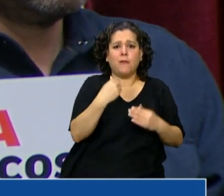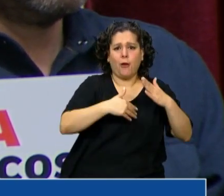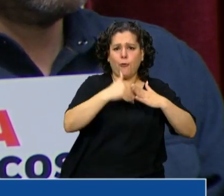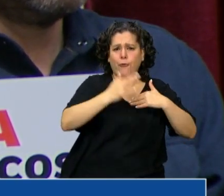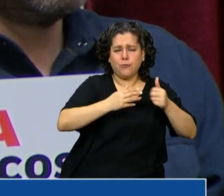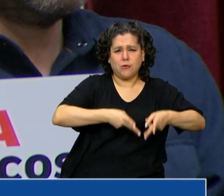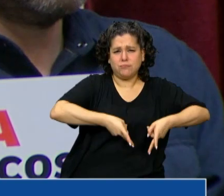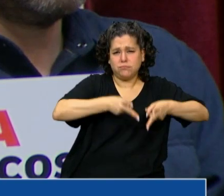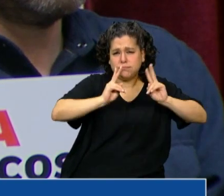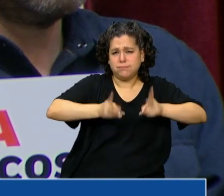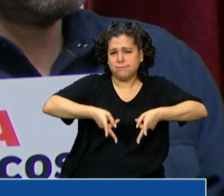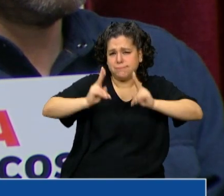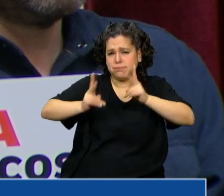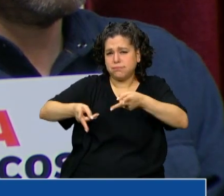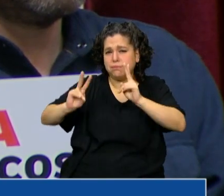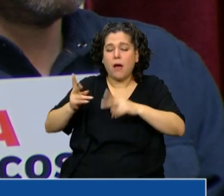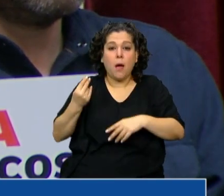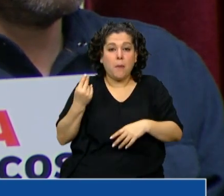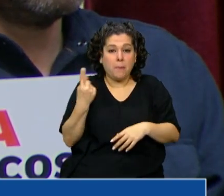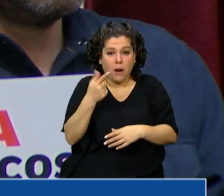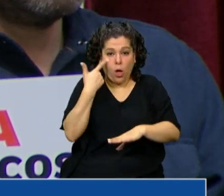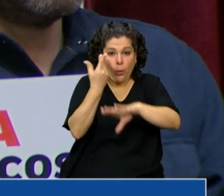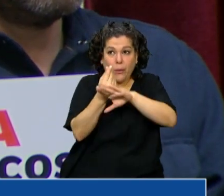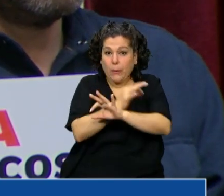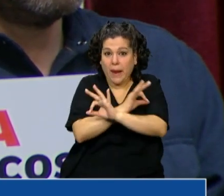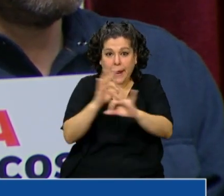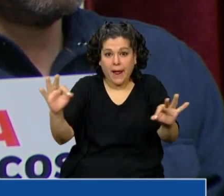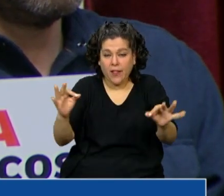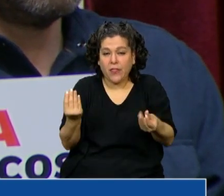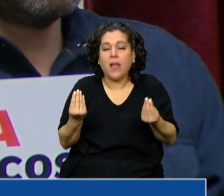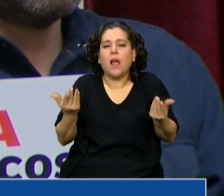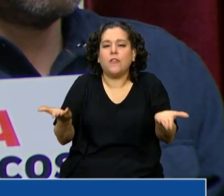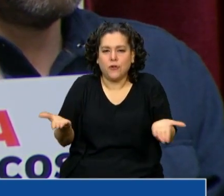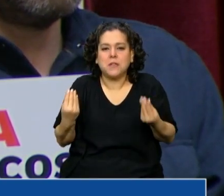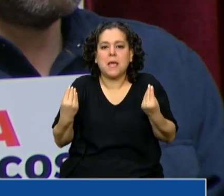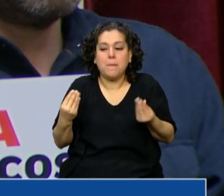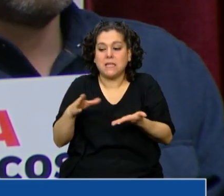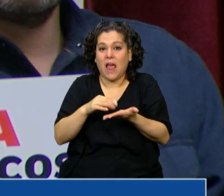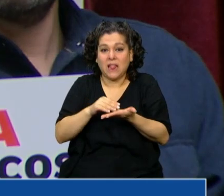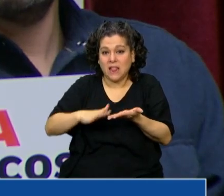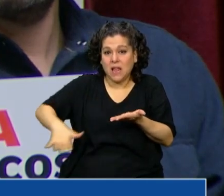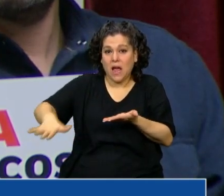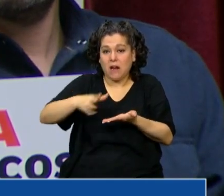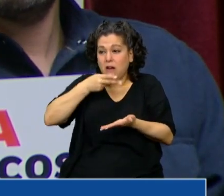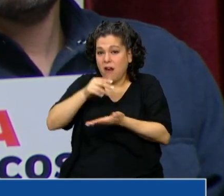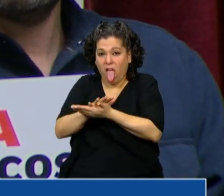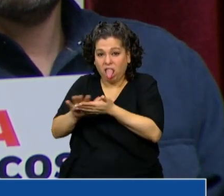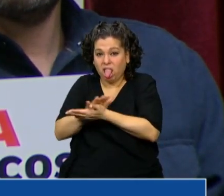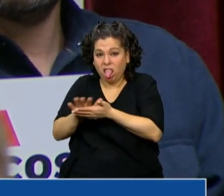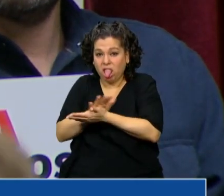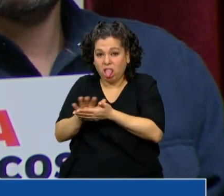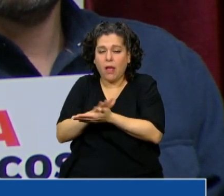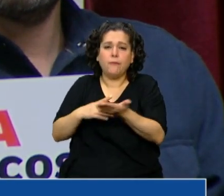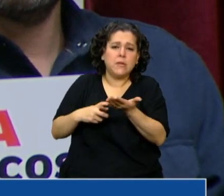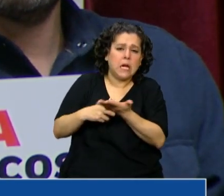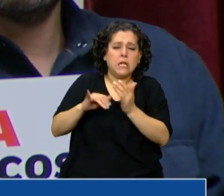y de torres prácticamente deshabitadas y que hace que cada terreno libre que hay, sea fiscal o